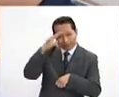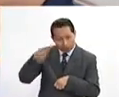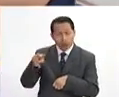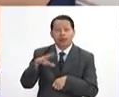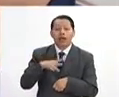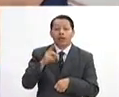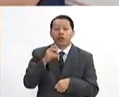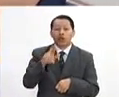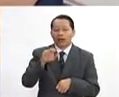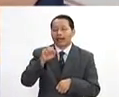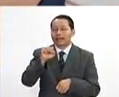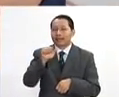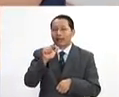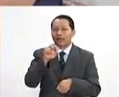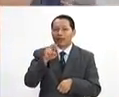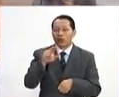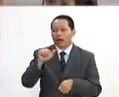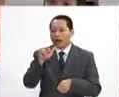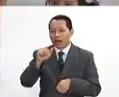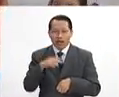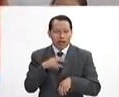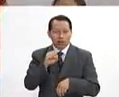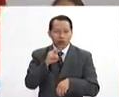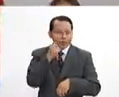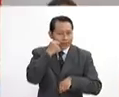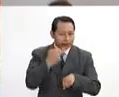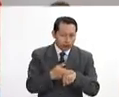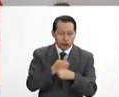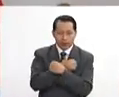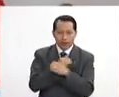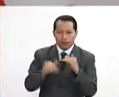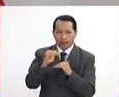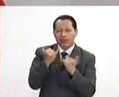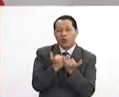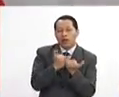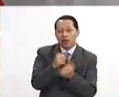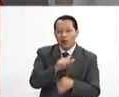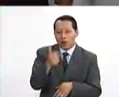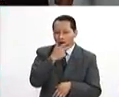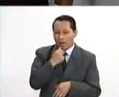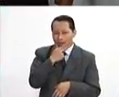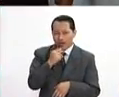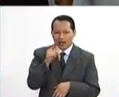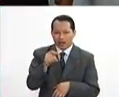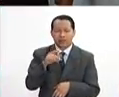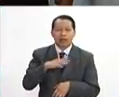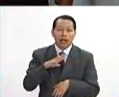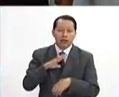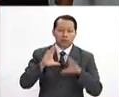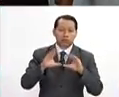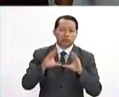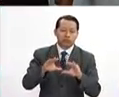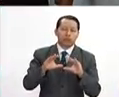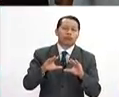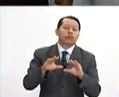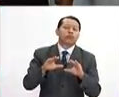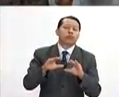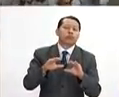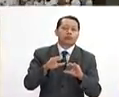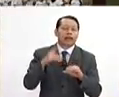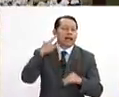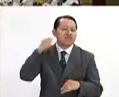por el doctor Salvador Jara, subsecretario de Educación Superior, y Tom Torlaxun, superintendente de Instrucción Pública